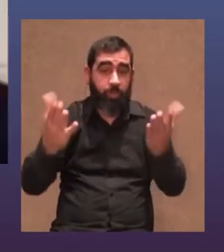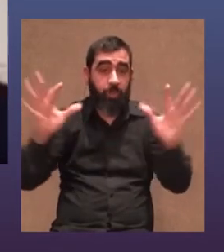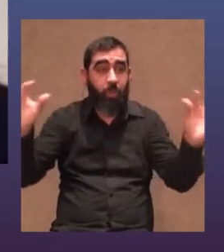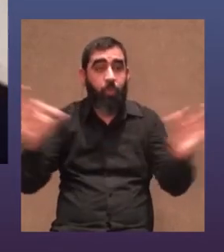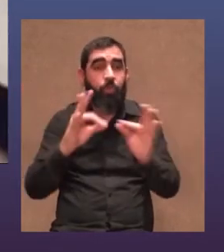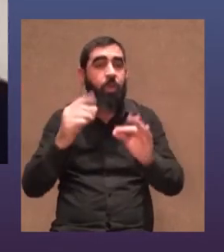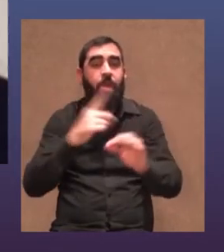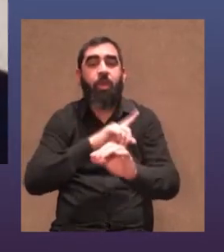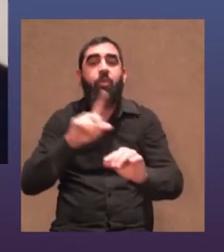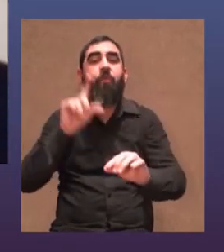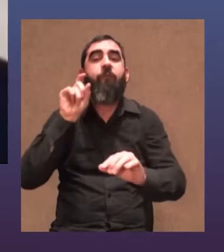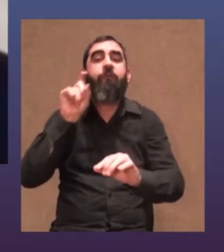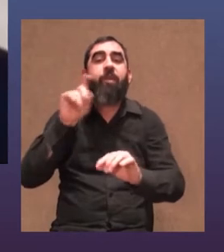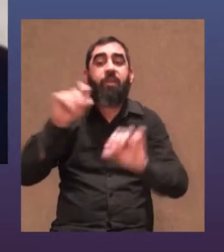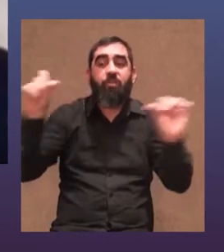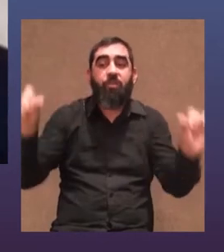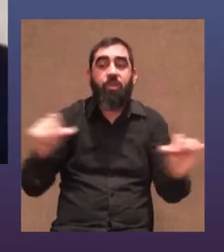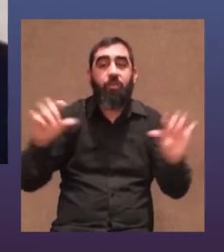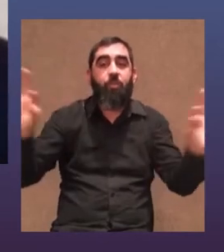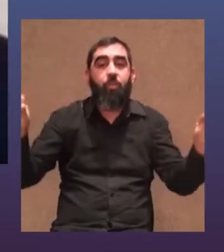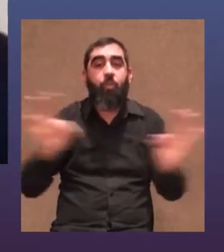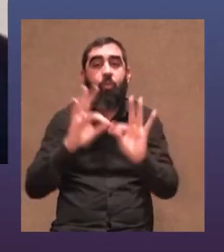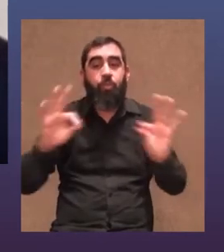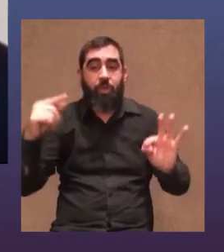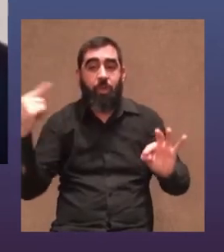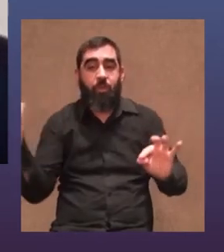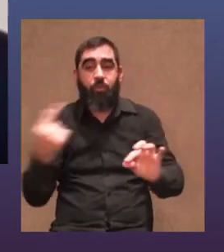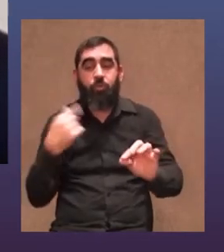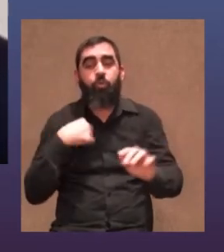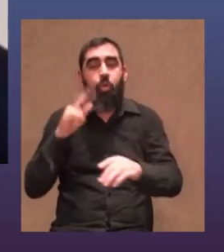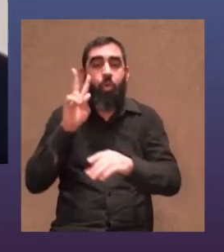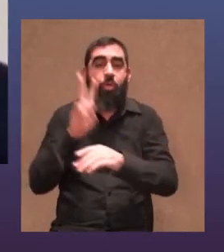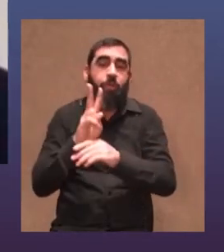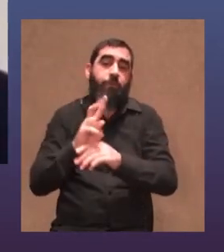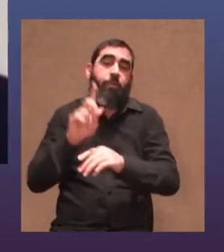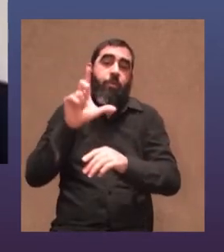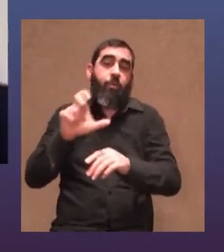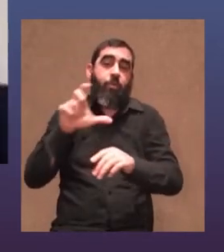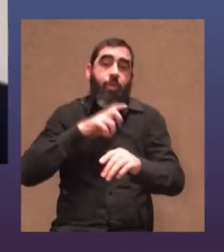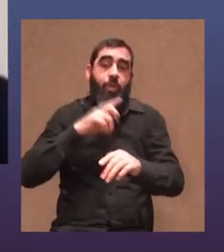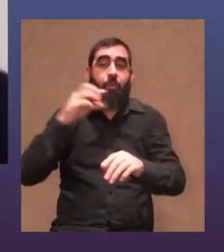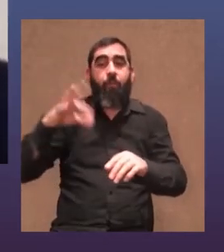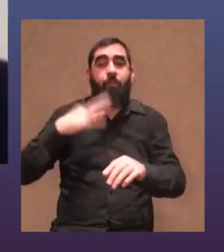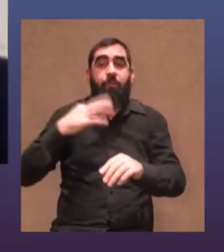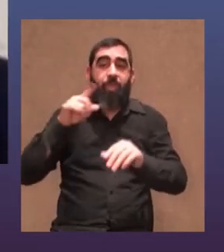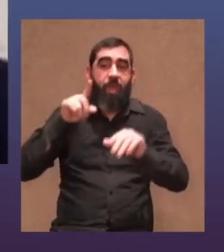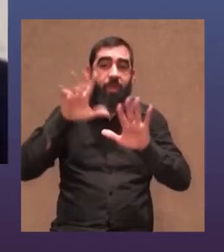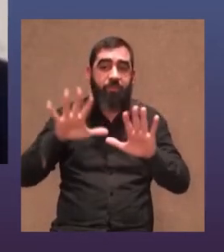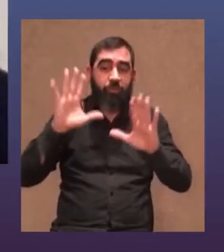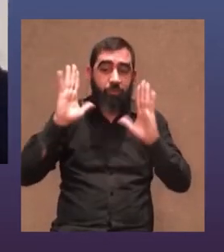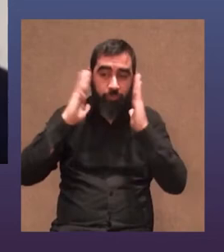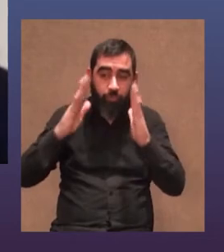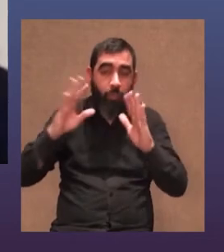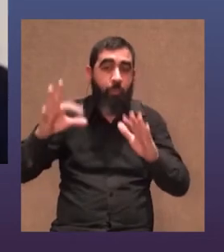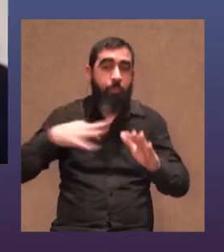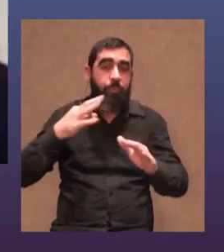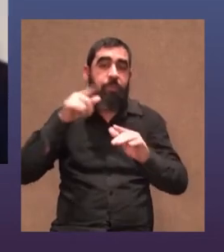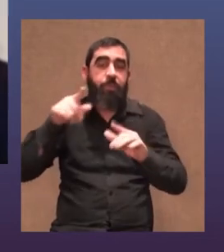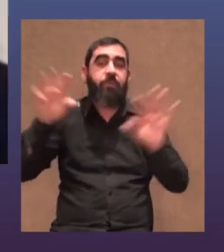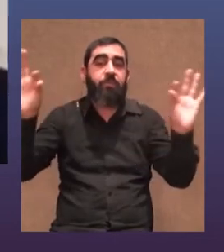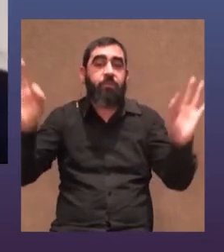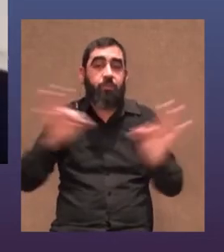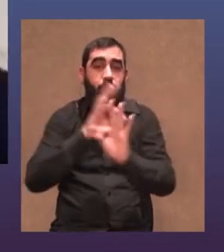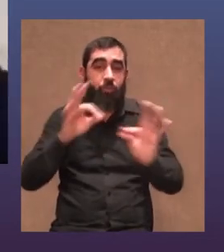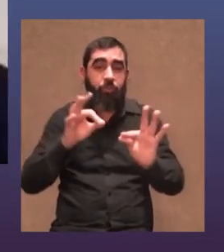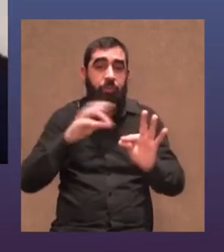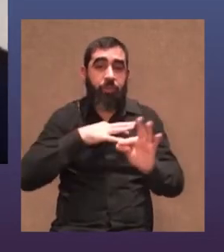no son fanáticos de lo que hacemos nosotros. Nosotros obviamente lo defendemos a muerte porque es nuestra vida, dedicamos toda nuestra vida a esto, tenemos